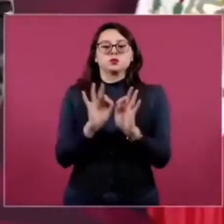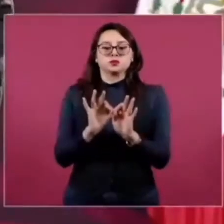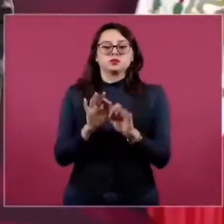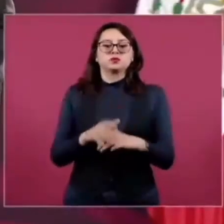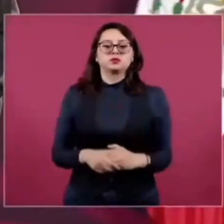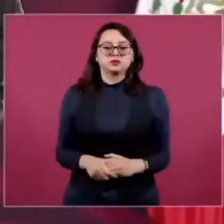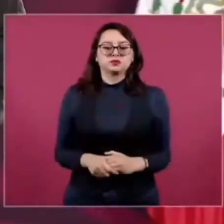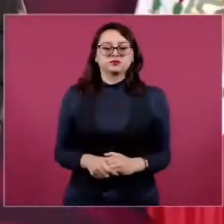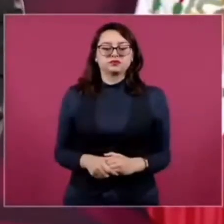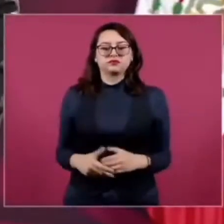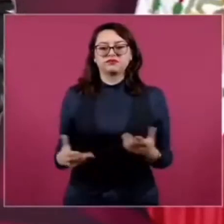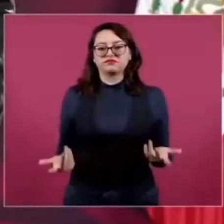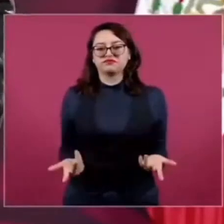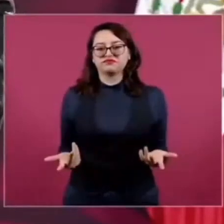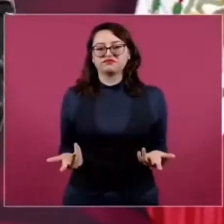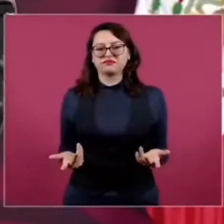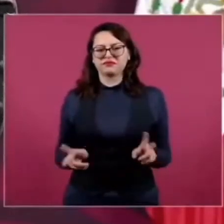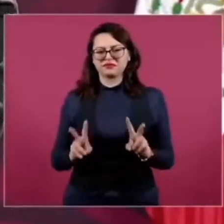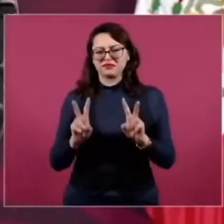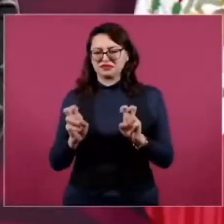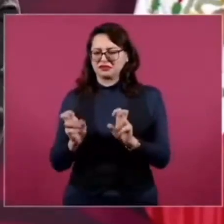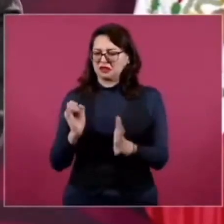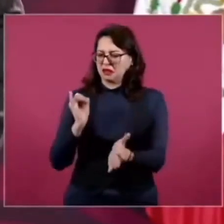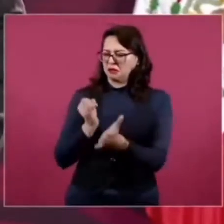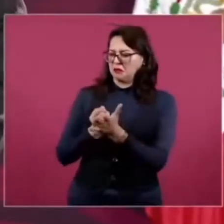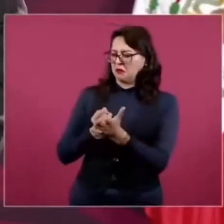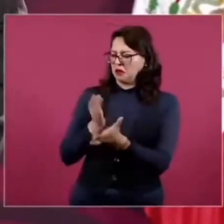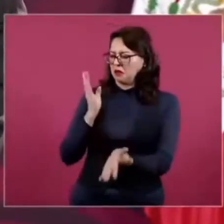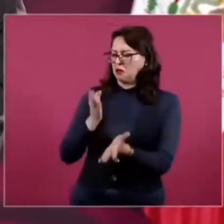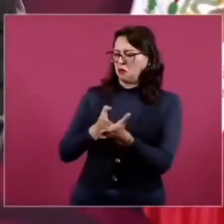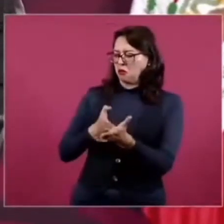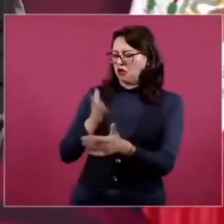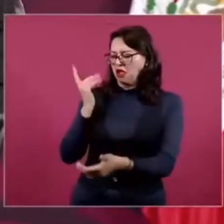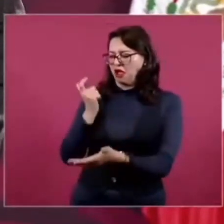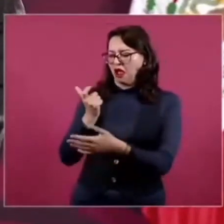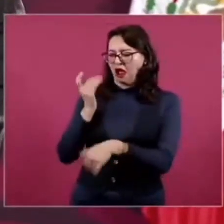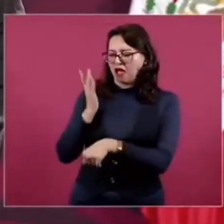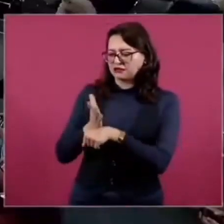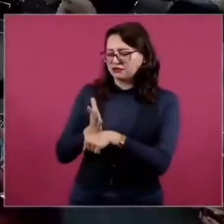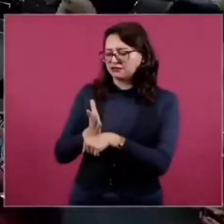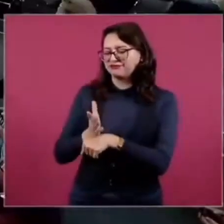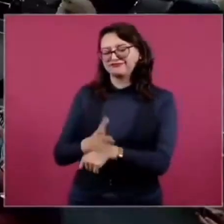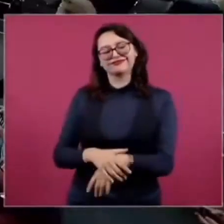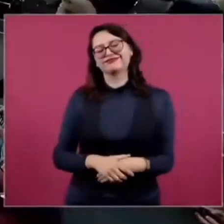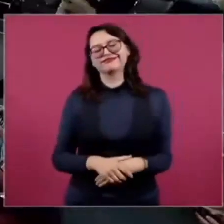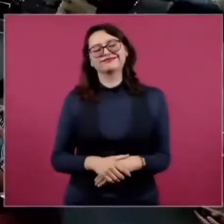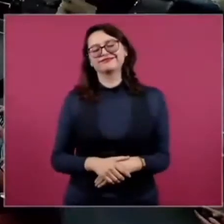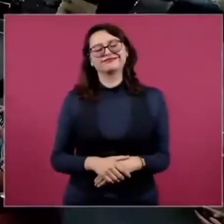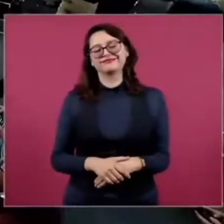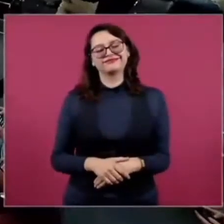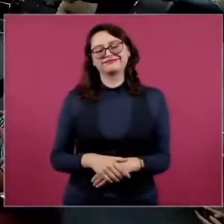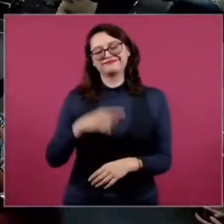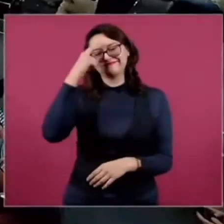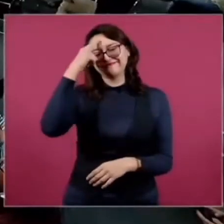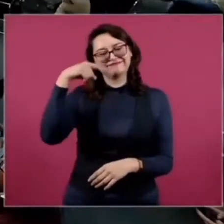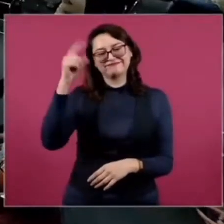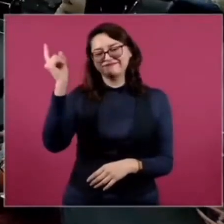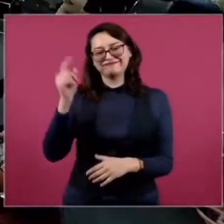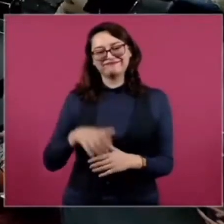Por eso cuando se habla de aranceles, pues, no está tan fácil,